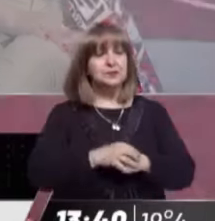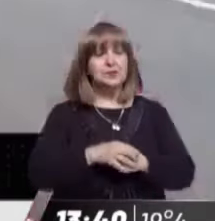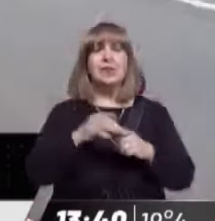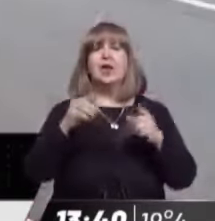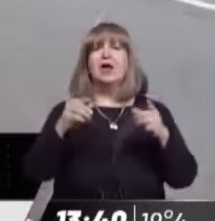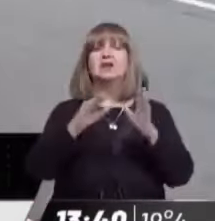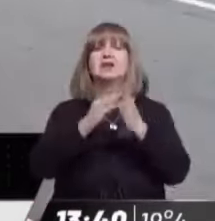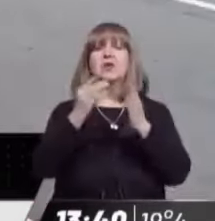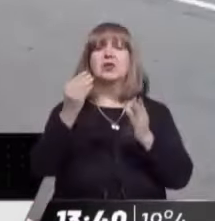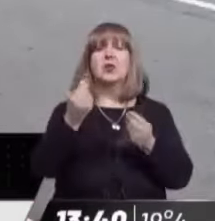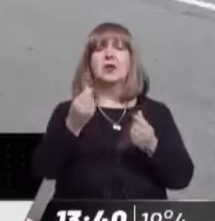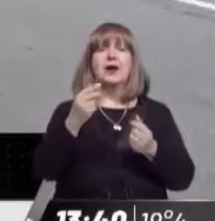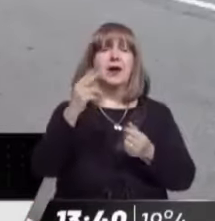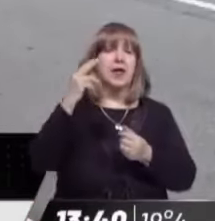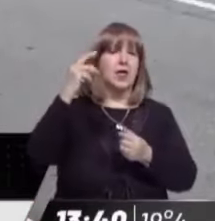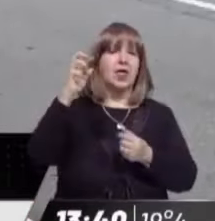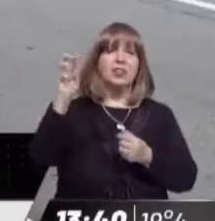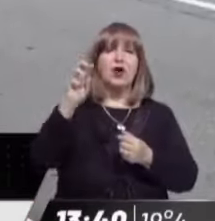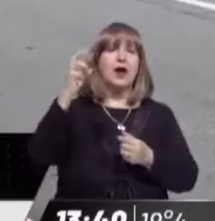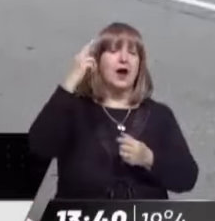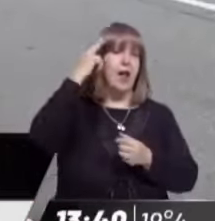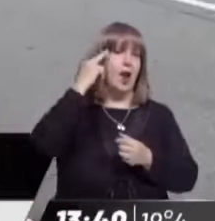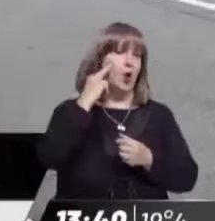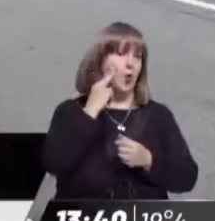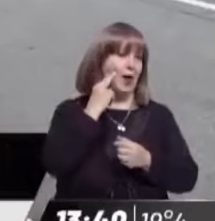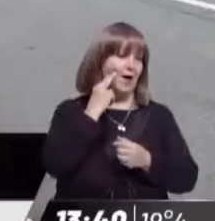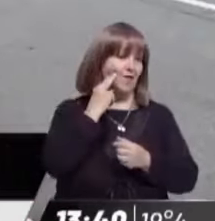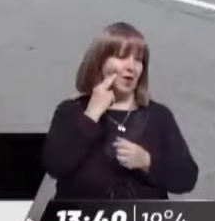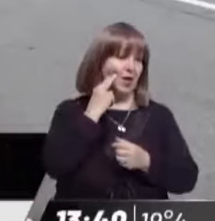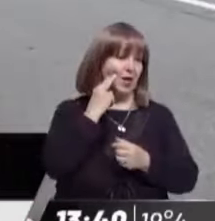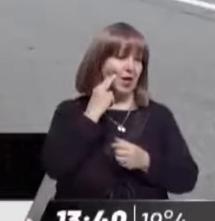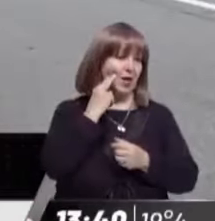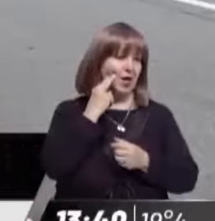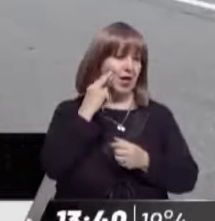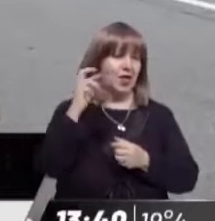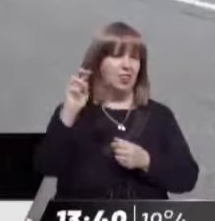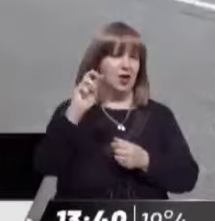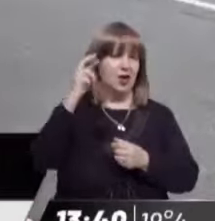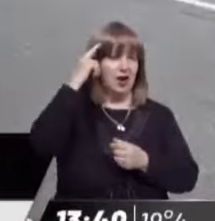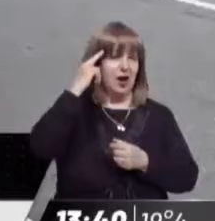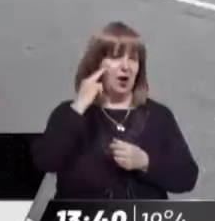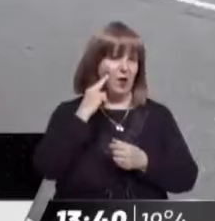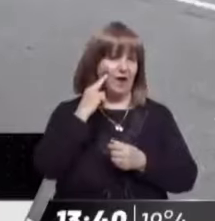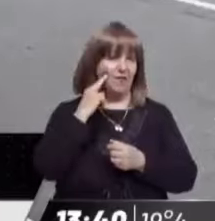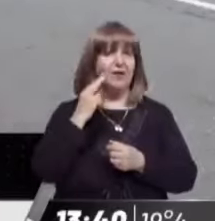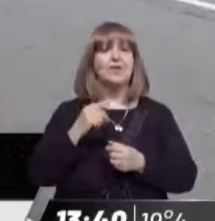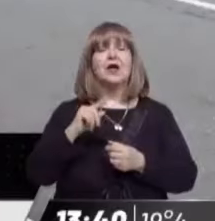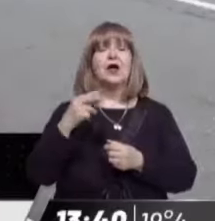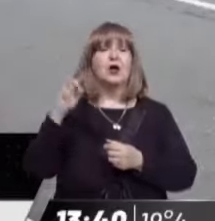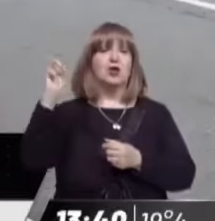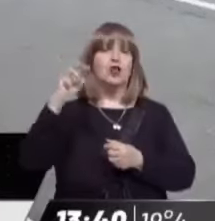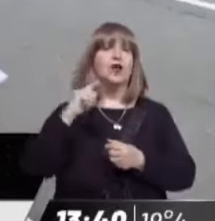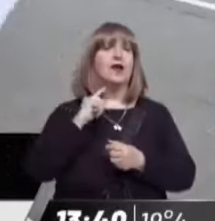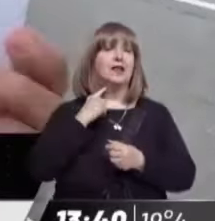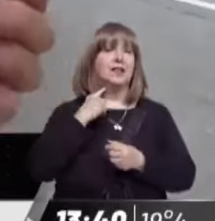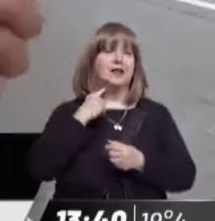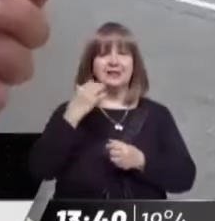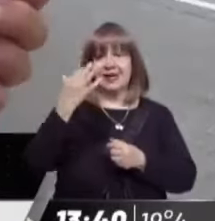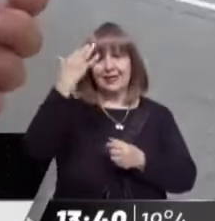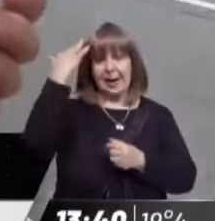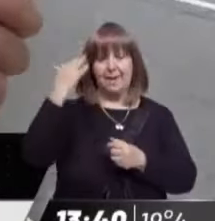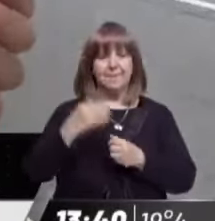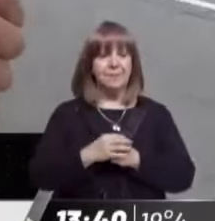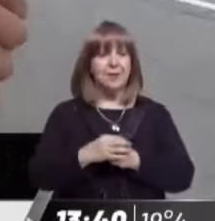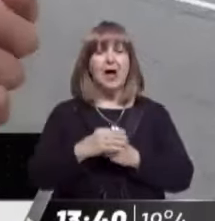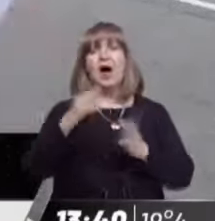$9. Más barato. También lo voy a más devolver. Económico. $13 contra $9. Exactamente. $13 contra $9, y